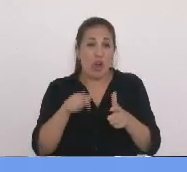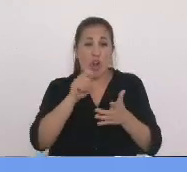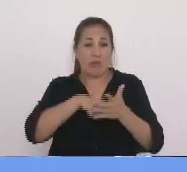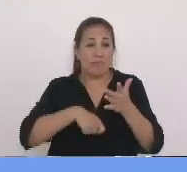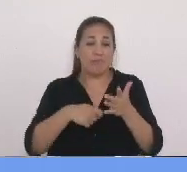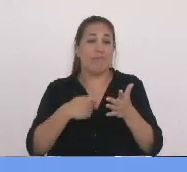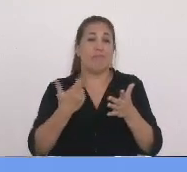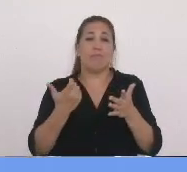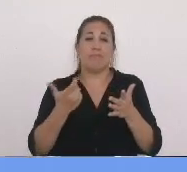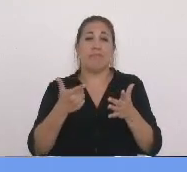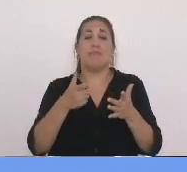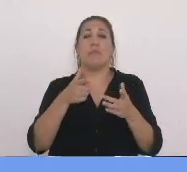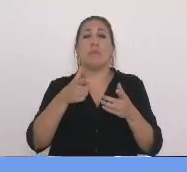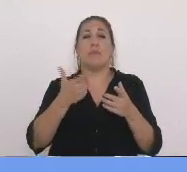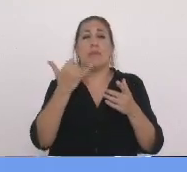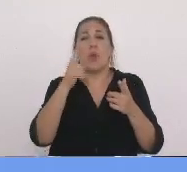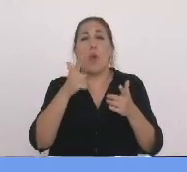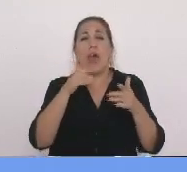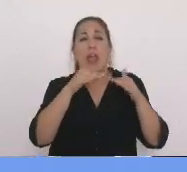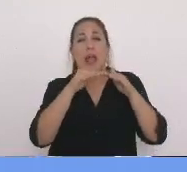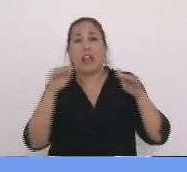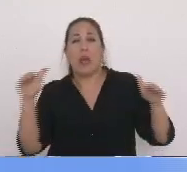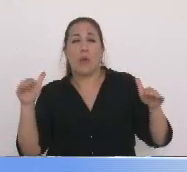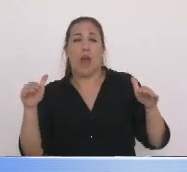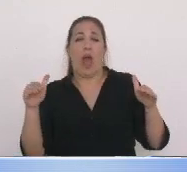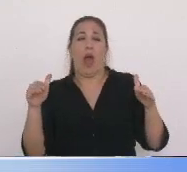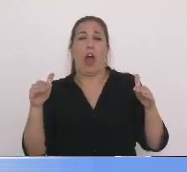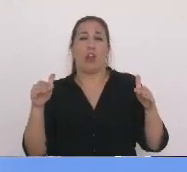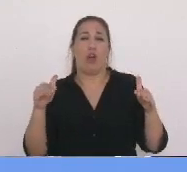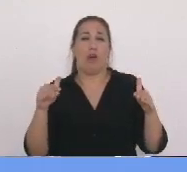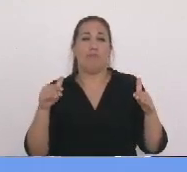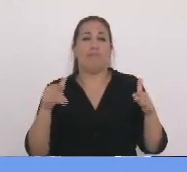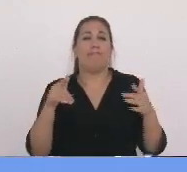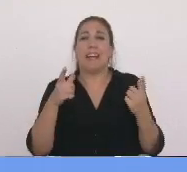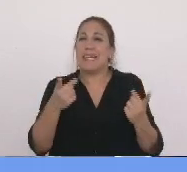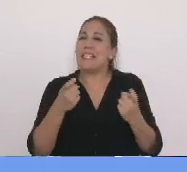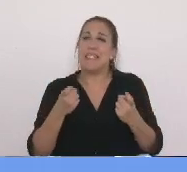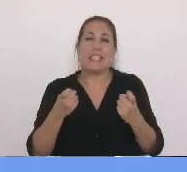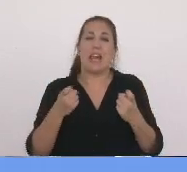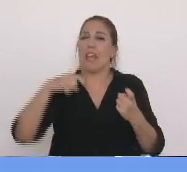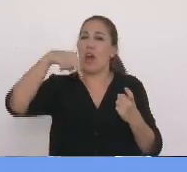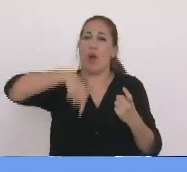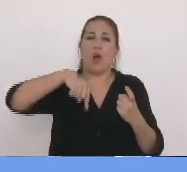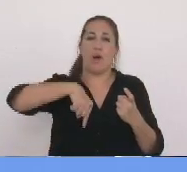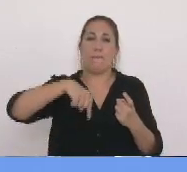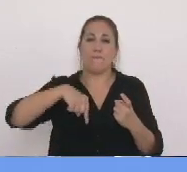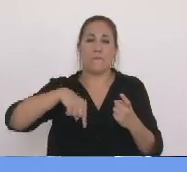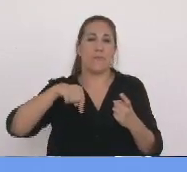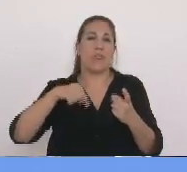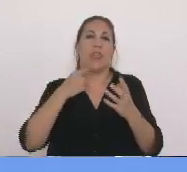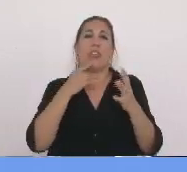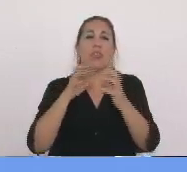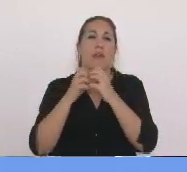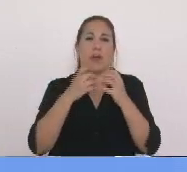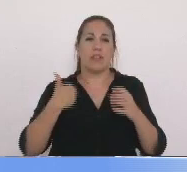tendrá la equilibrada composición y el contexto necesario que hoy estamos requiriendo en la argentina